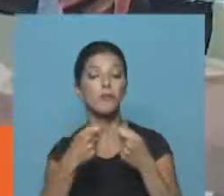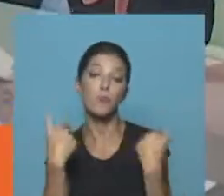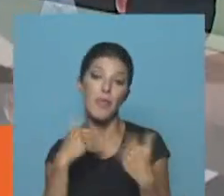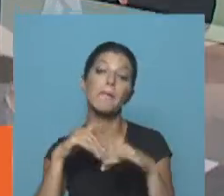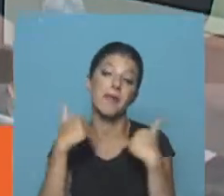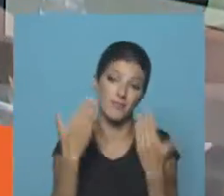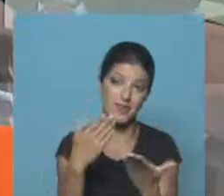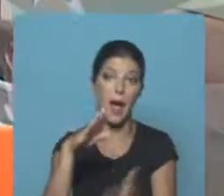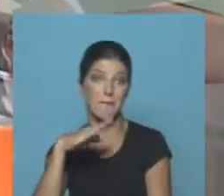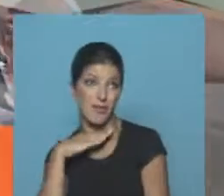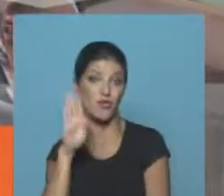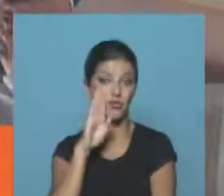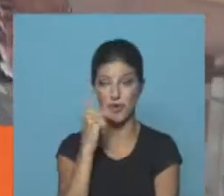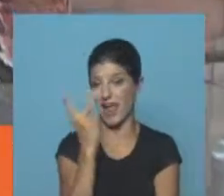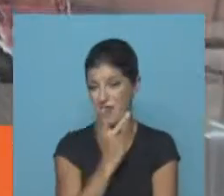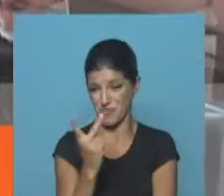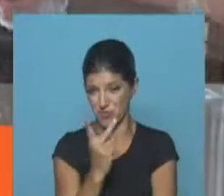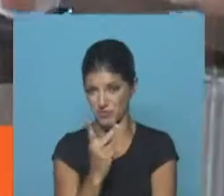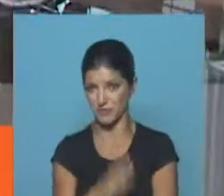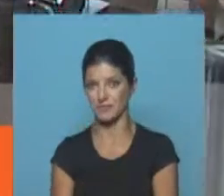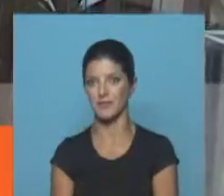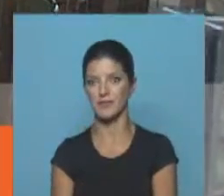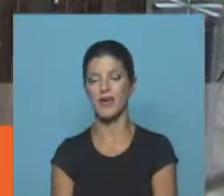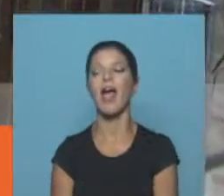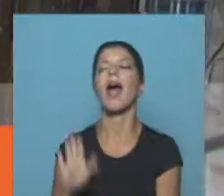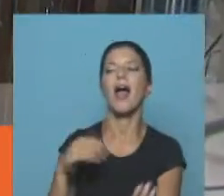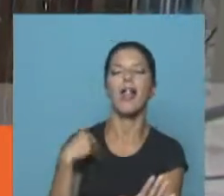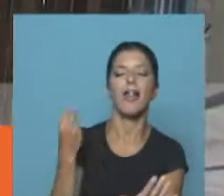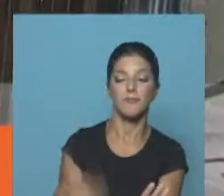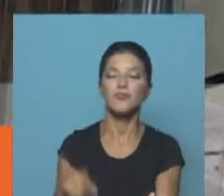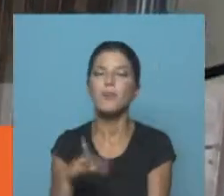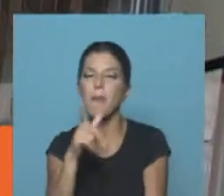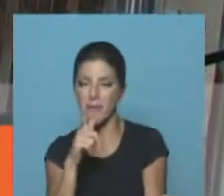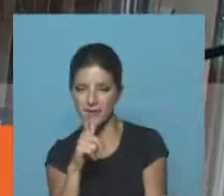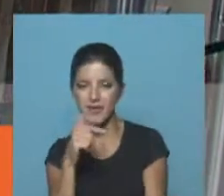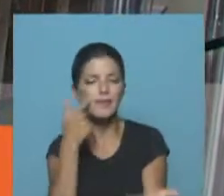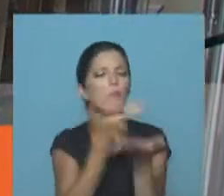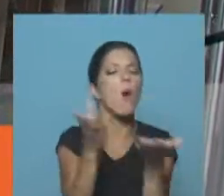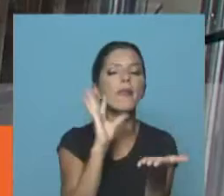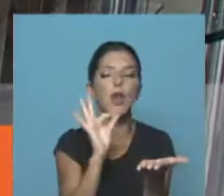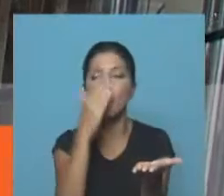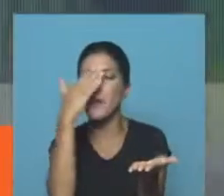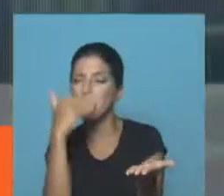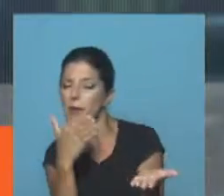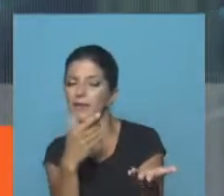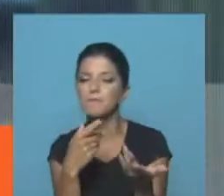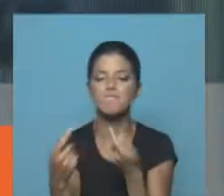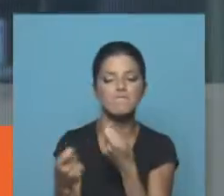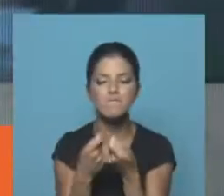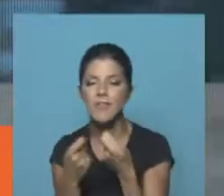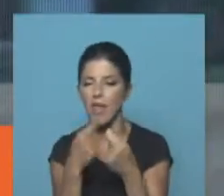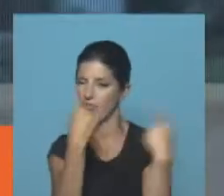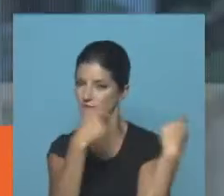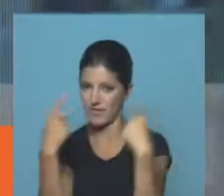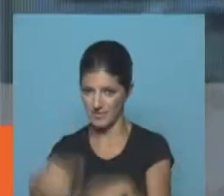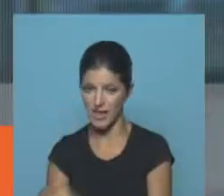para México como para Estados Unidos. Entonces, yo estoy viendo señales de que en la letra chiquita se está dando, o abajo del agua se está dando un manejo muy diferente